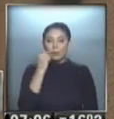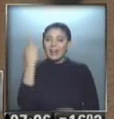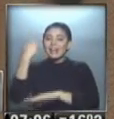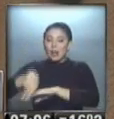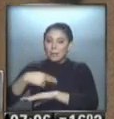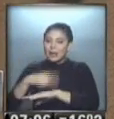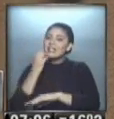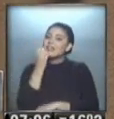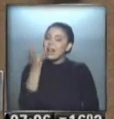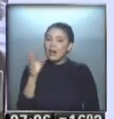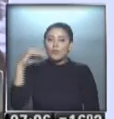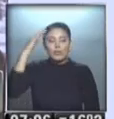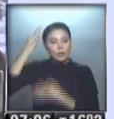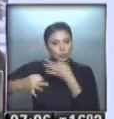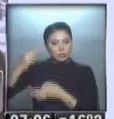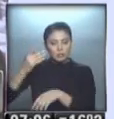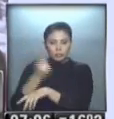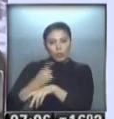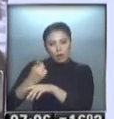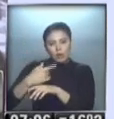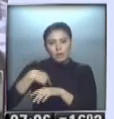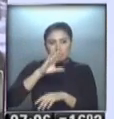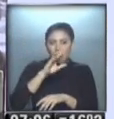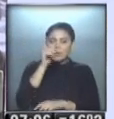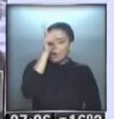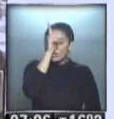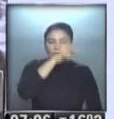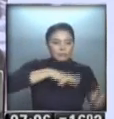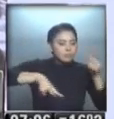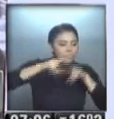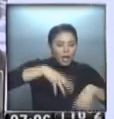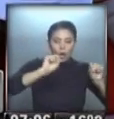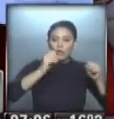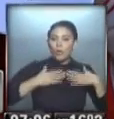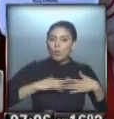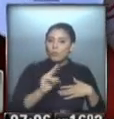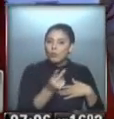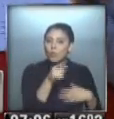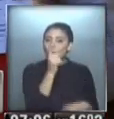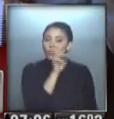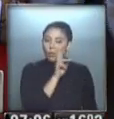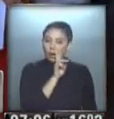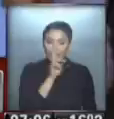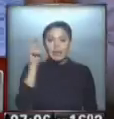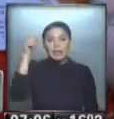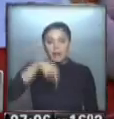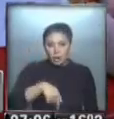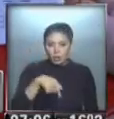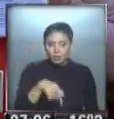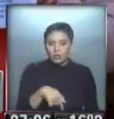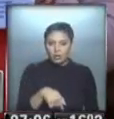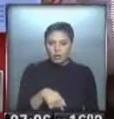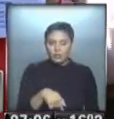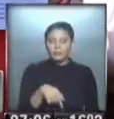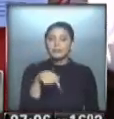que declaró ante la justicia. Más de una hora de búsqueda, los efectivos encontraron el cuerpo de una mujer y ahora se encuentra